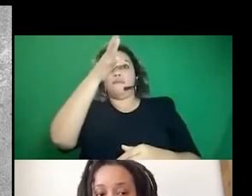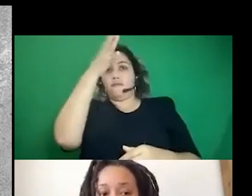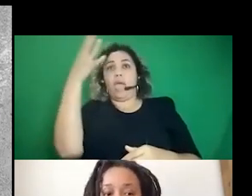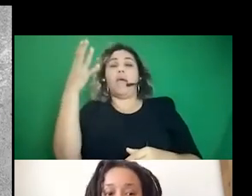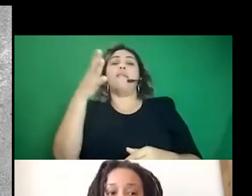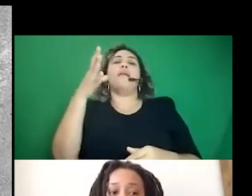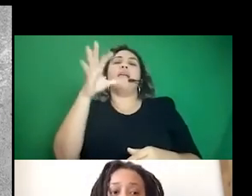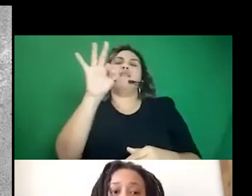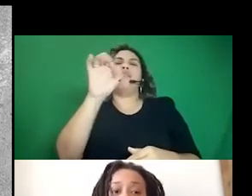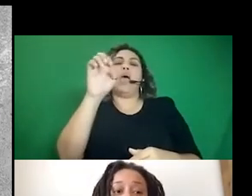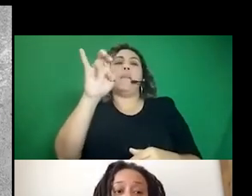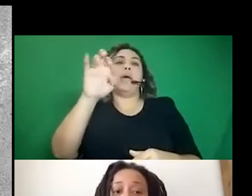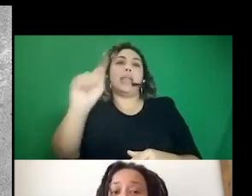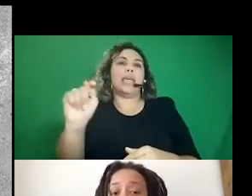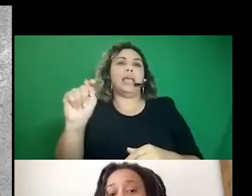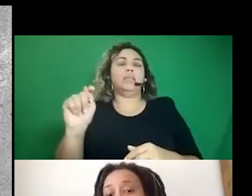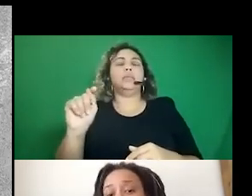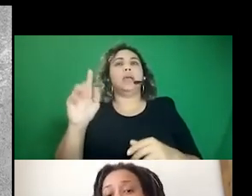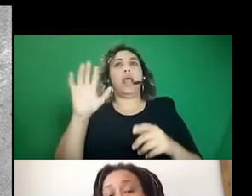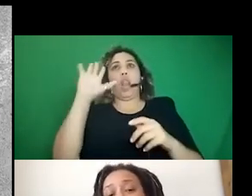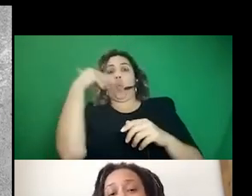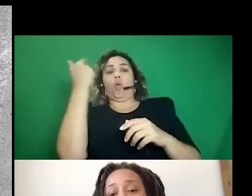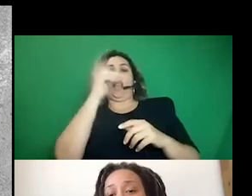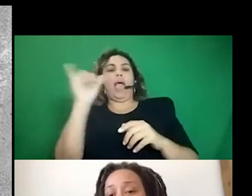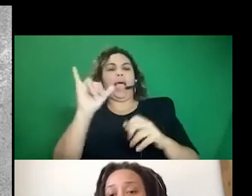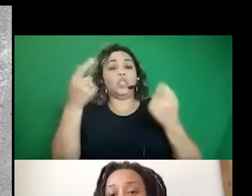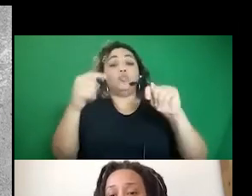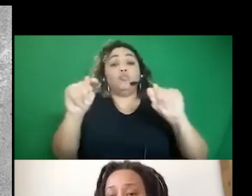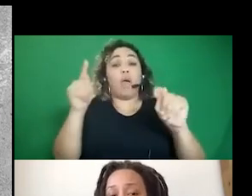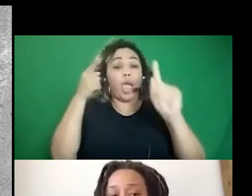y entonces crearon estos